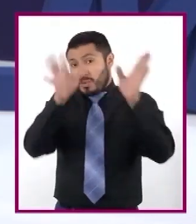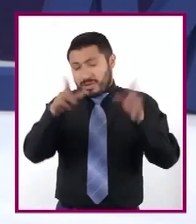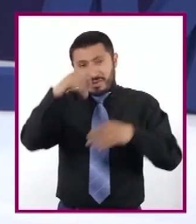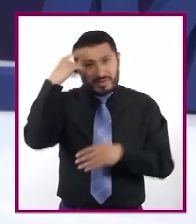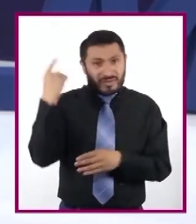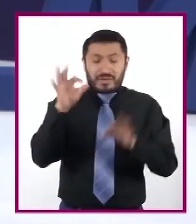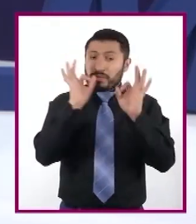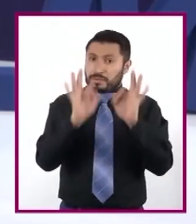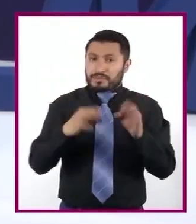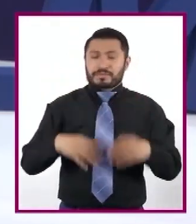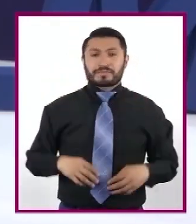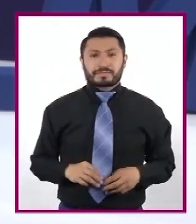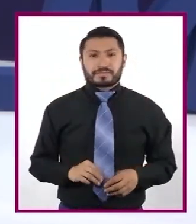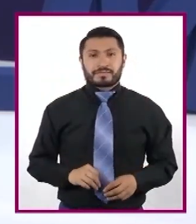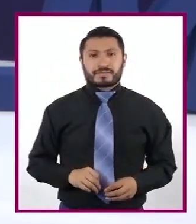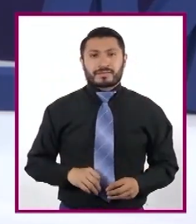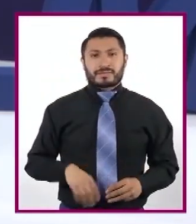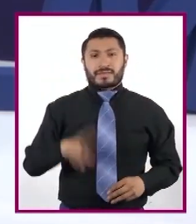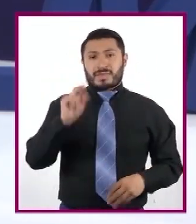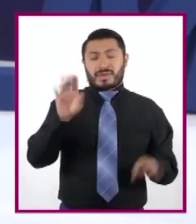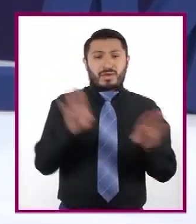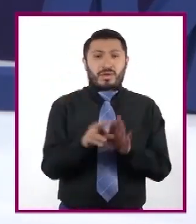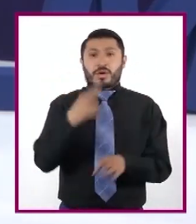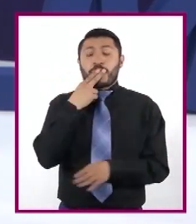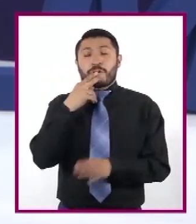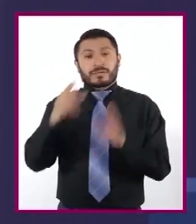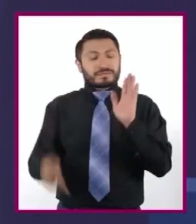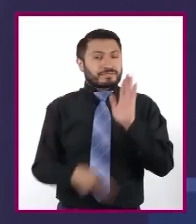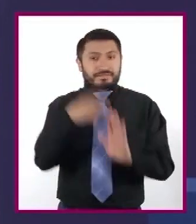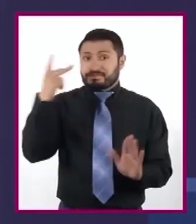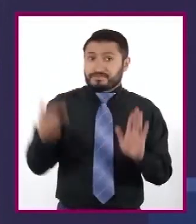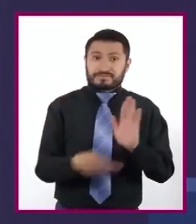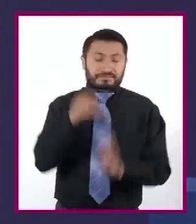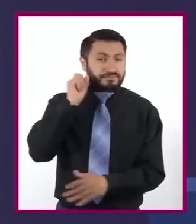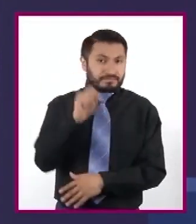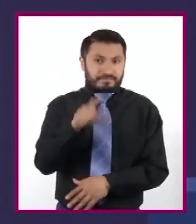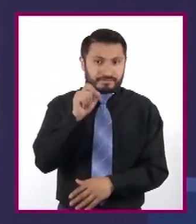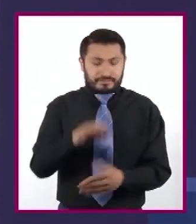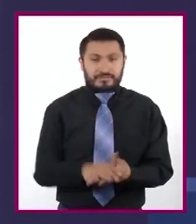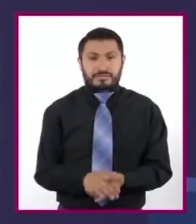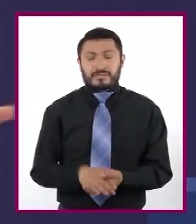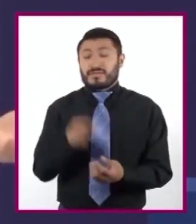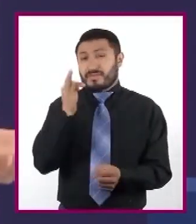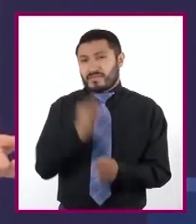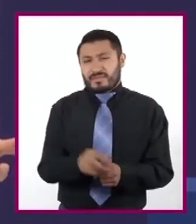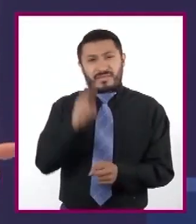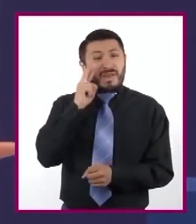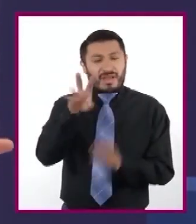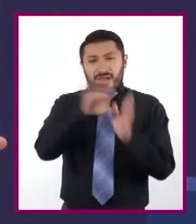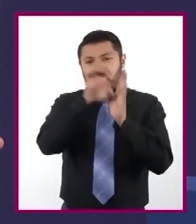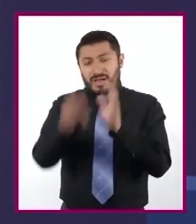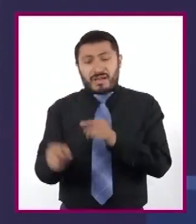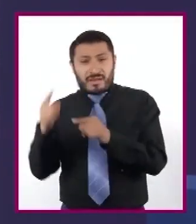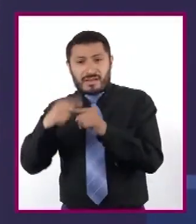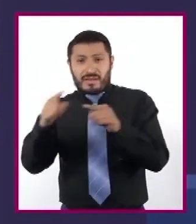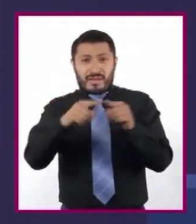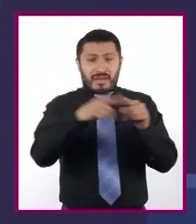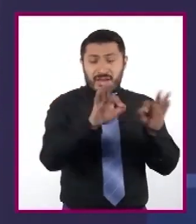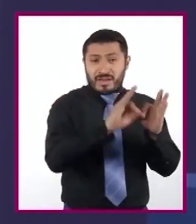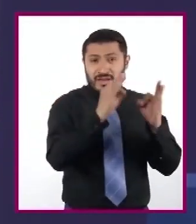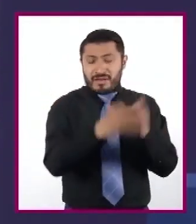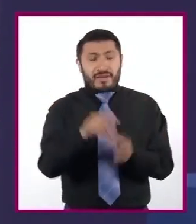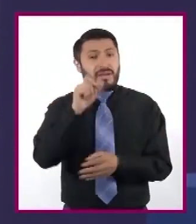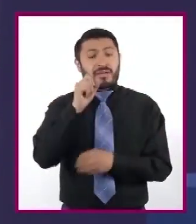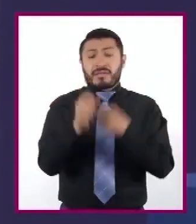y correcta, sin hacer uso de repeticiones. Profesor Eric, hemos visto ejemplos de diversas maneras de referirse a